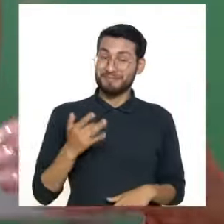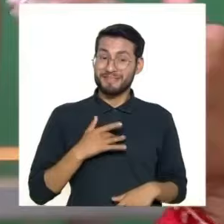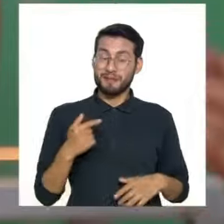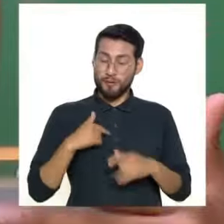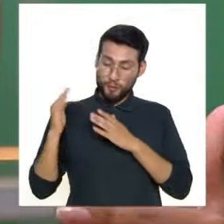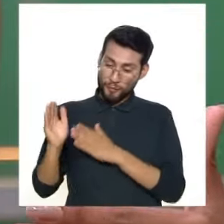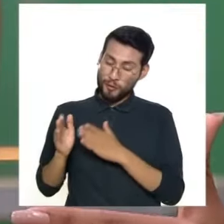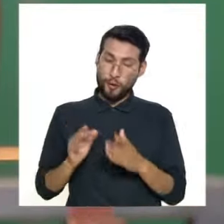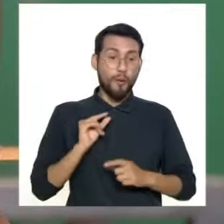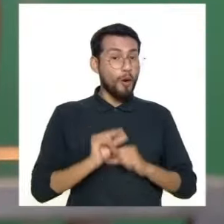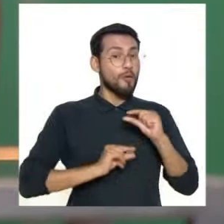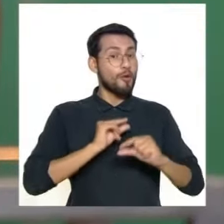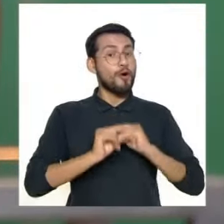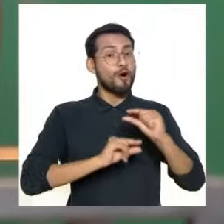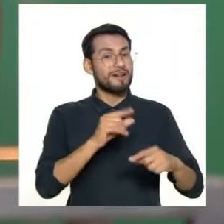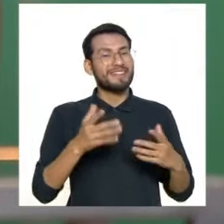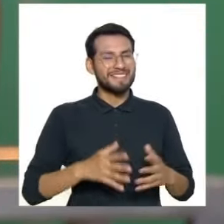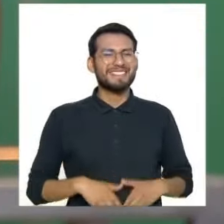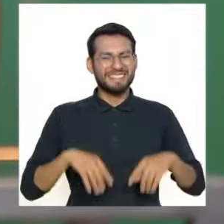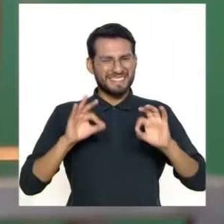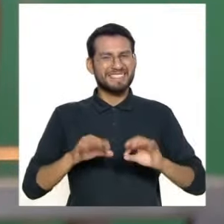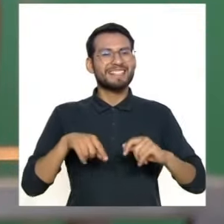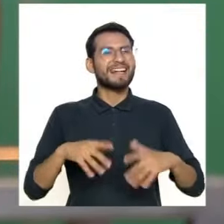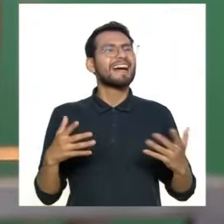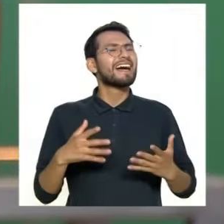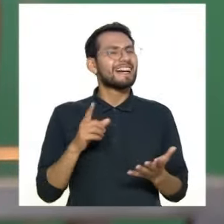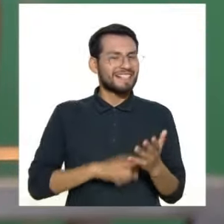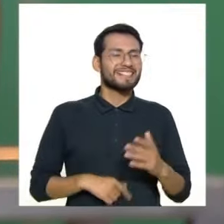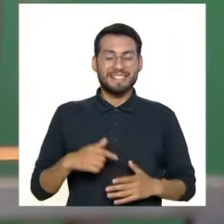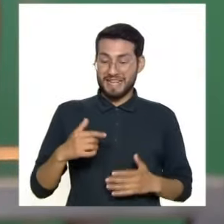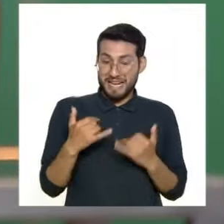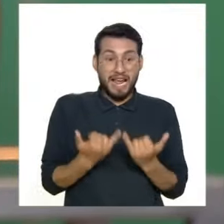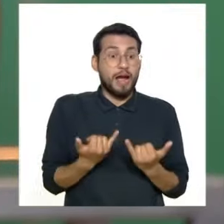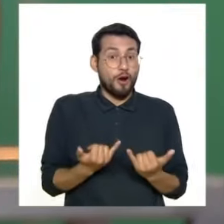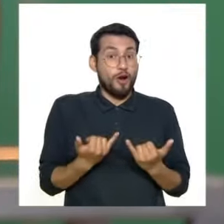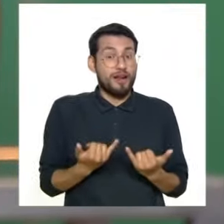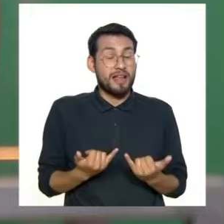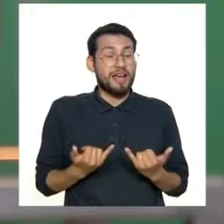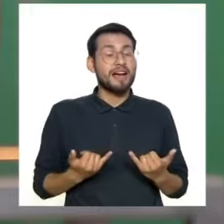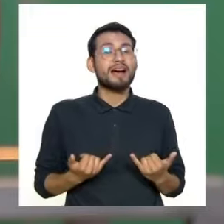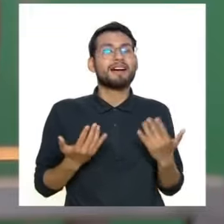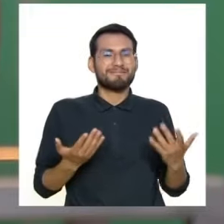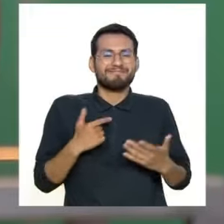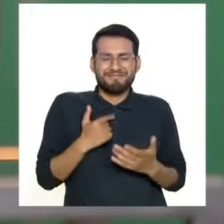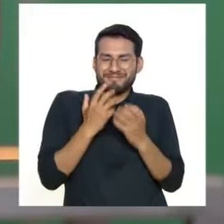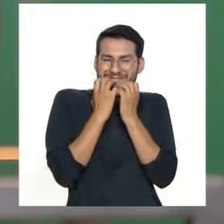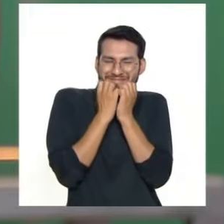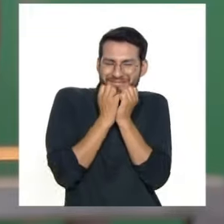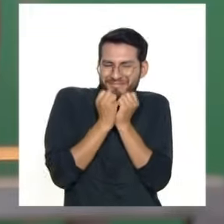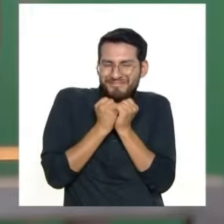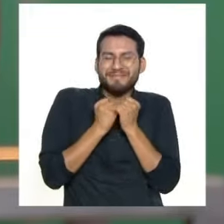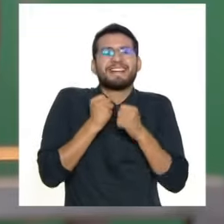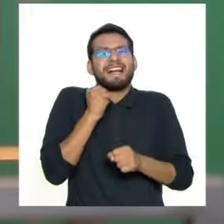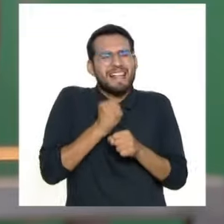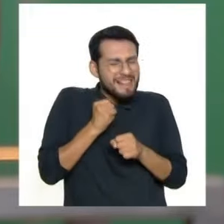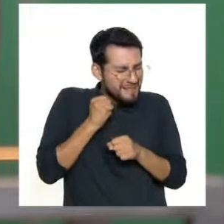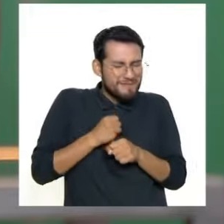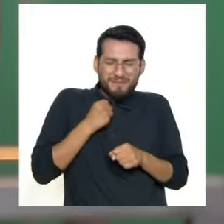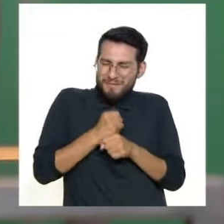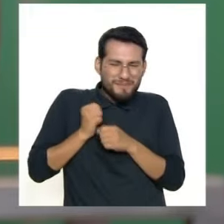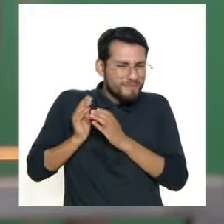preparándome poco a poco y esa es una de las claves que creo que ahora eh atesoro más el prepararse